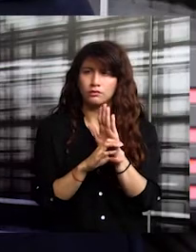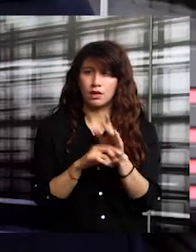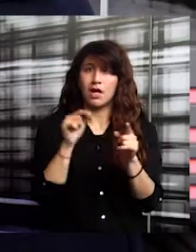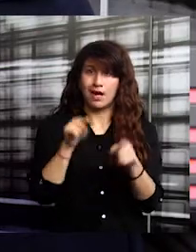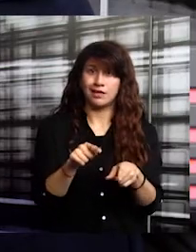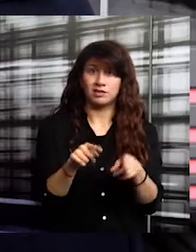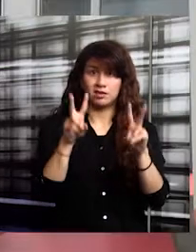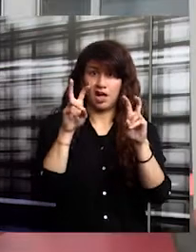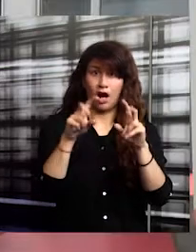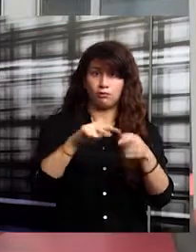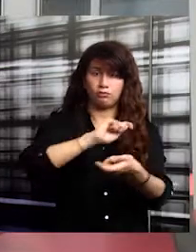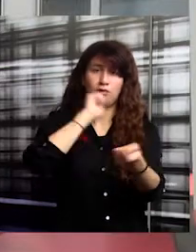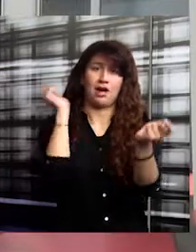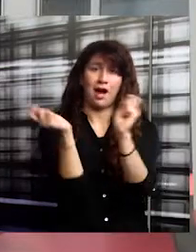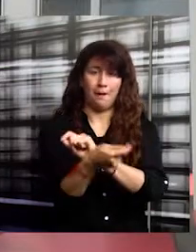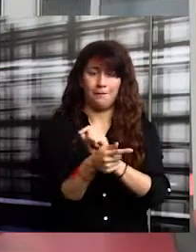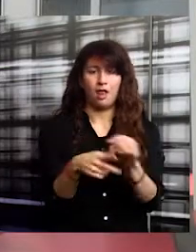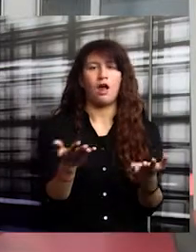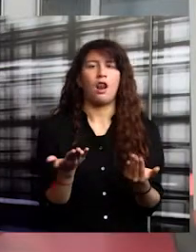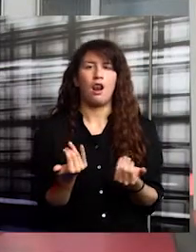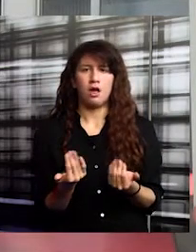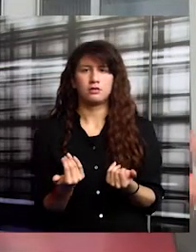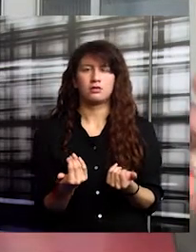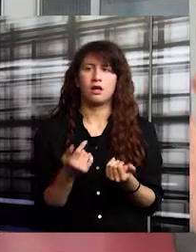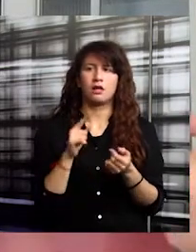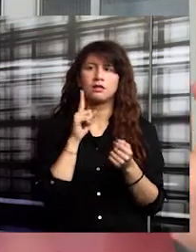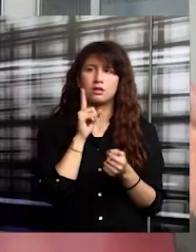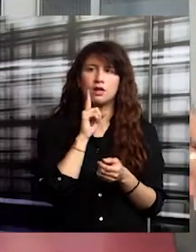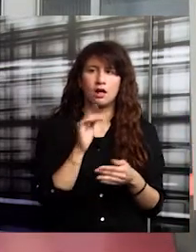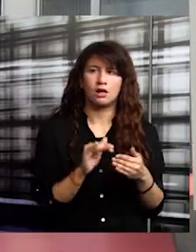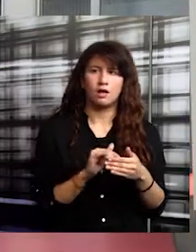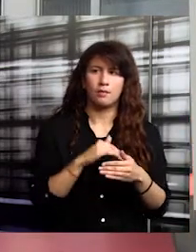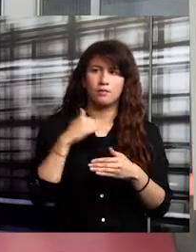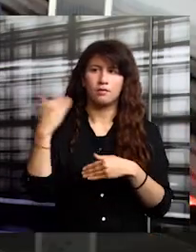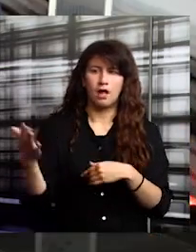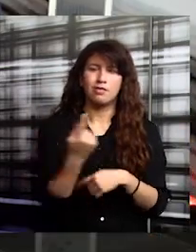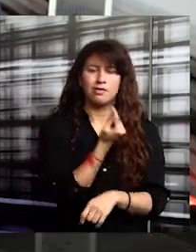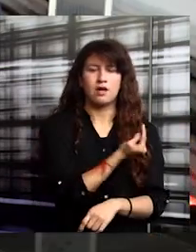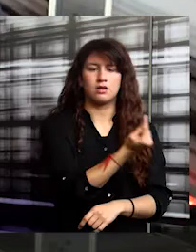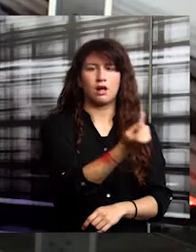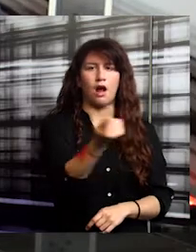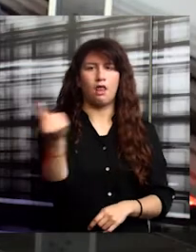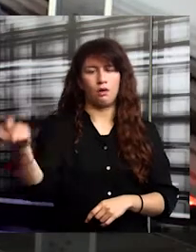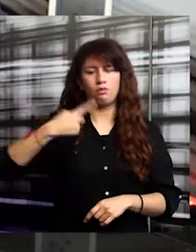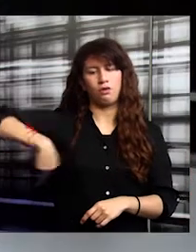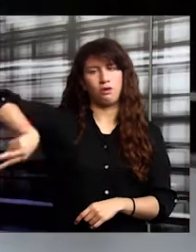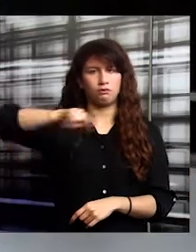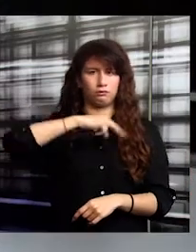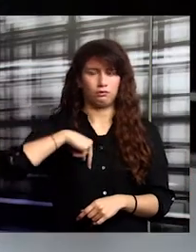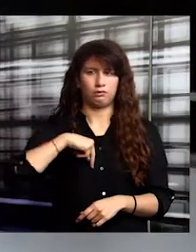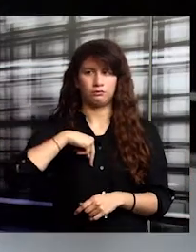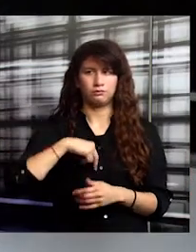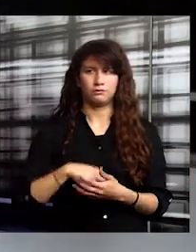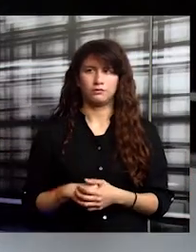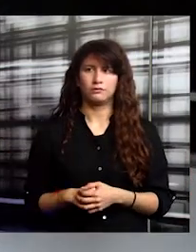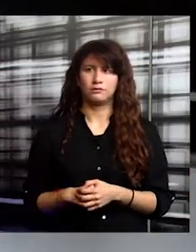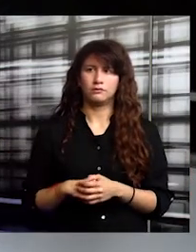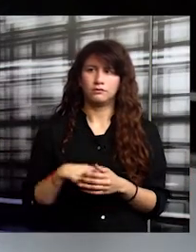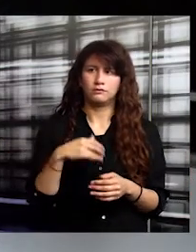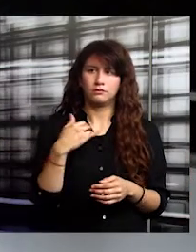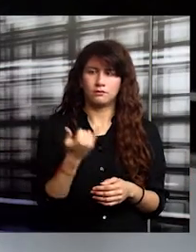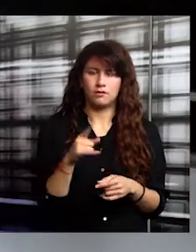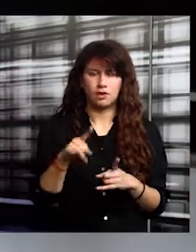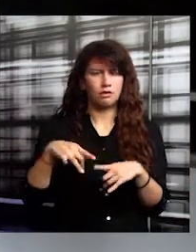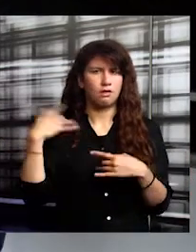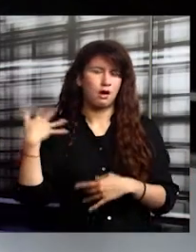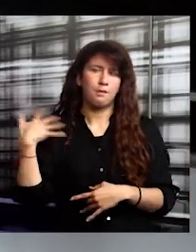pasar por la decisión de cada uno de nosotros. Ahora, y eso para mí representa además algo importante, porque aquí los políticos no